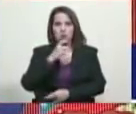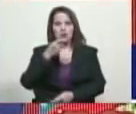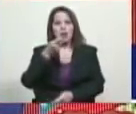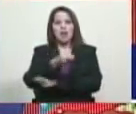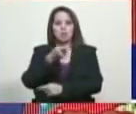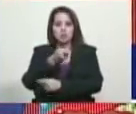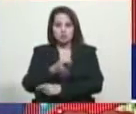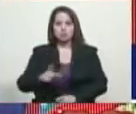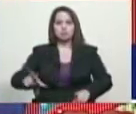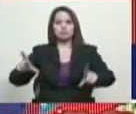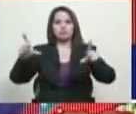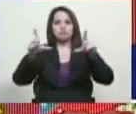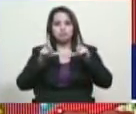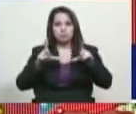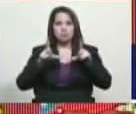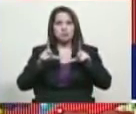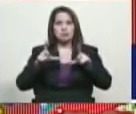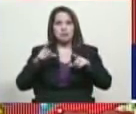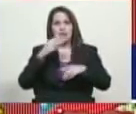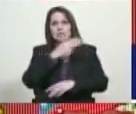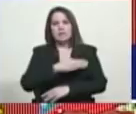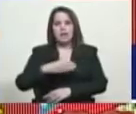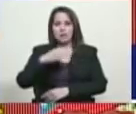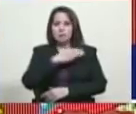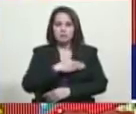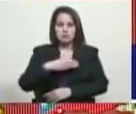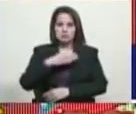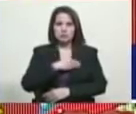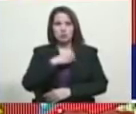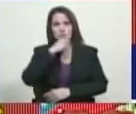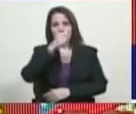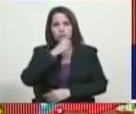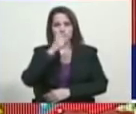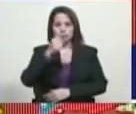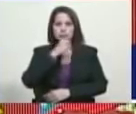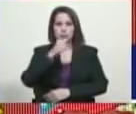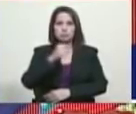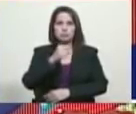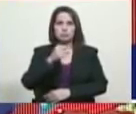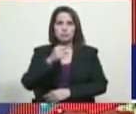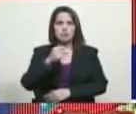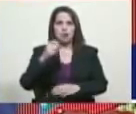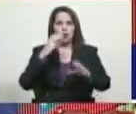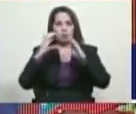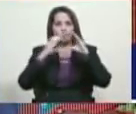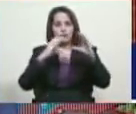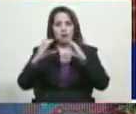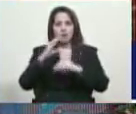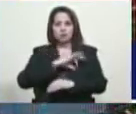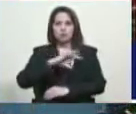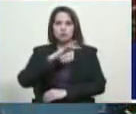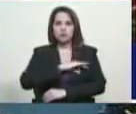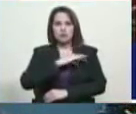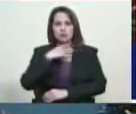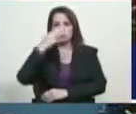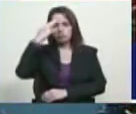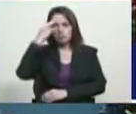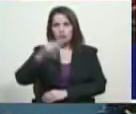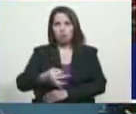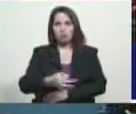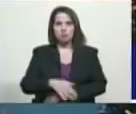estaré entregando yo mismo el título de periodista de la República, de comunicador social, estoy seguro,